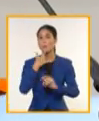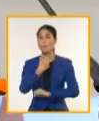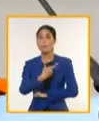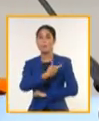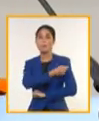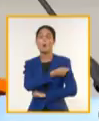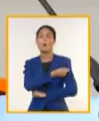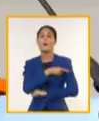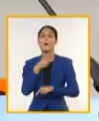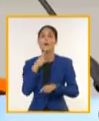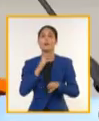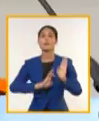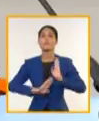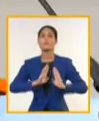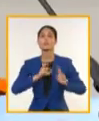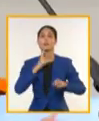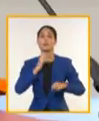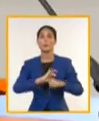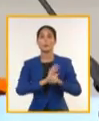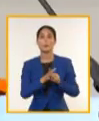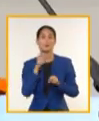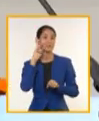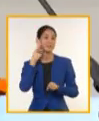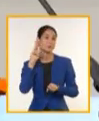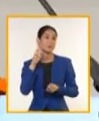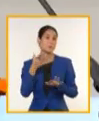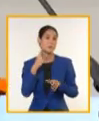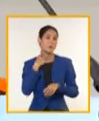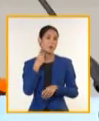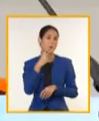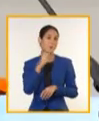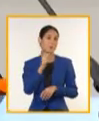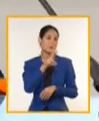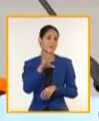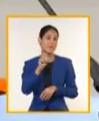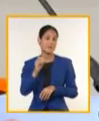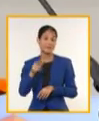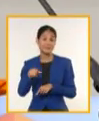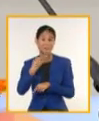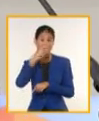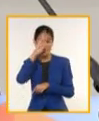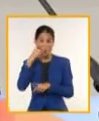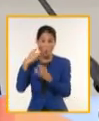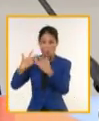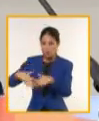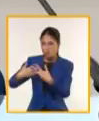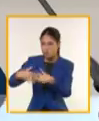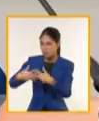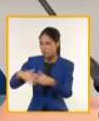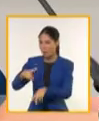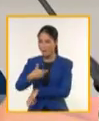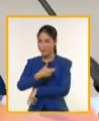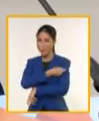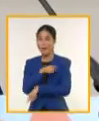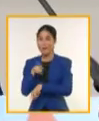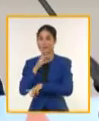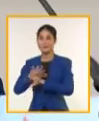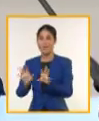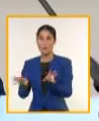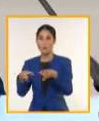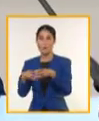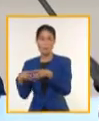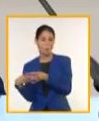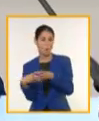la COVID en el año 2020. O sea que hay, y más recientemente ha habido un fortalecimiento de